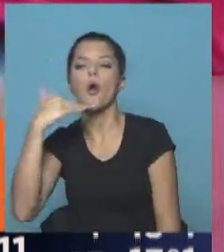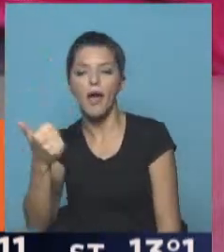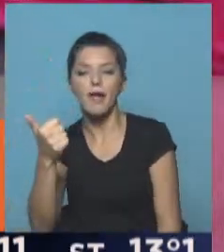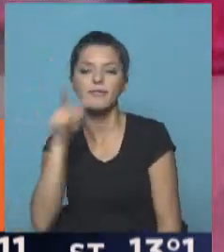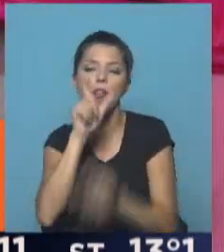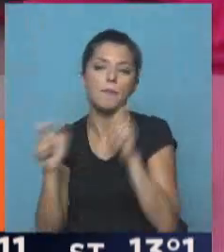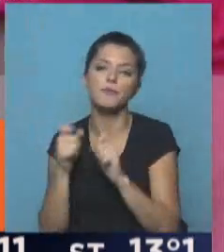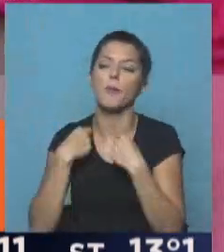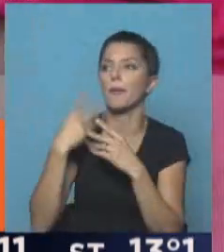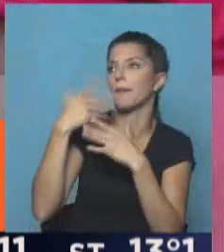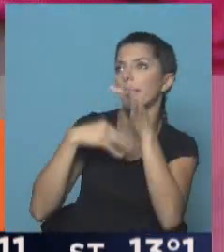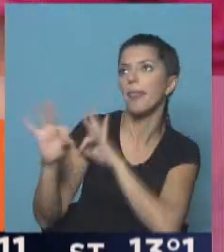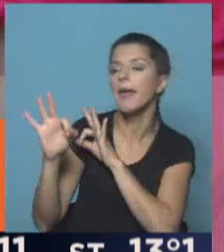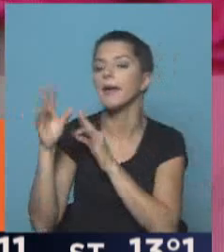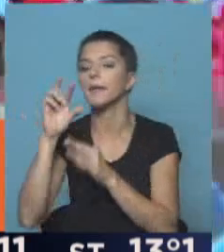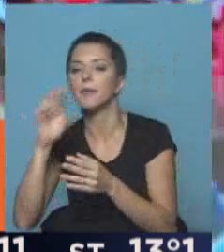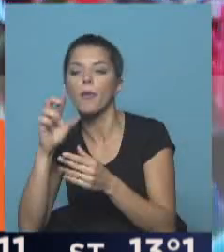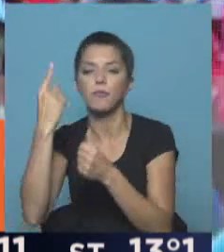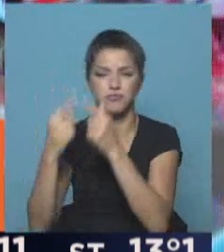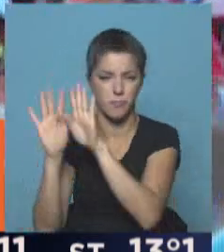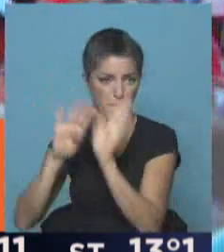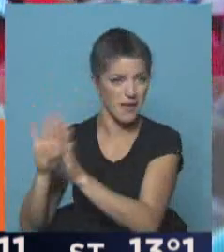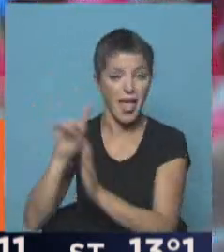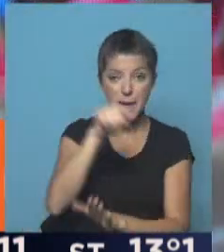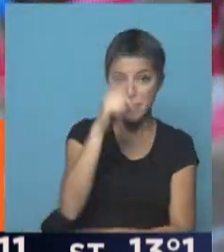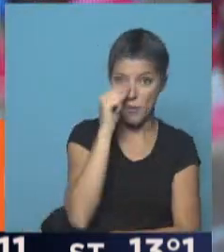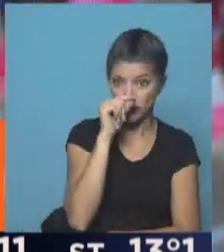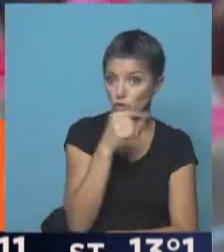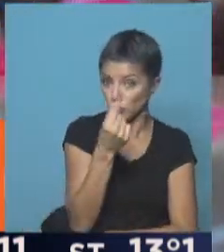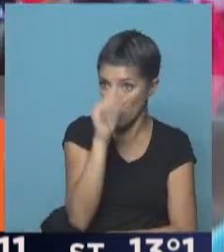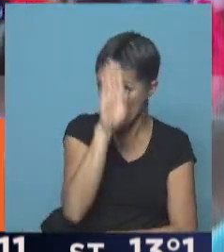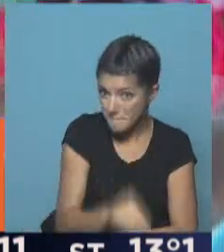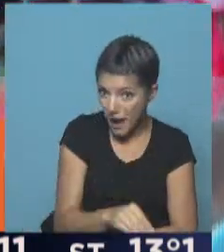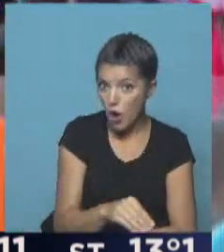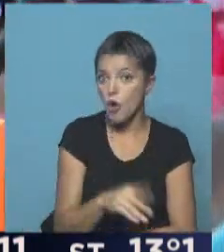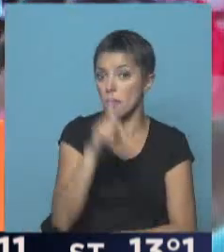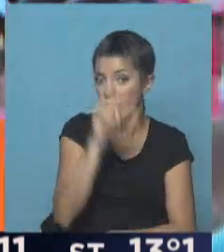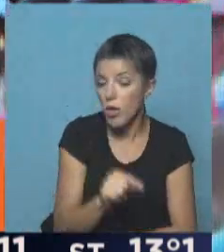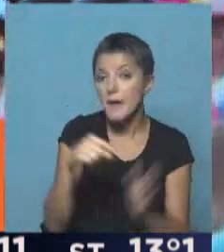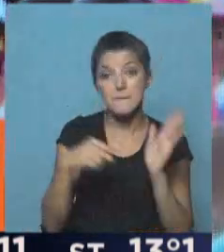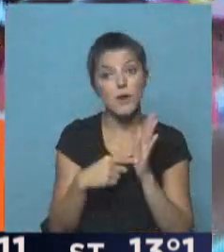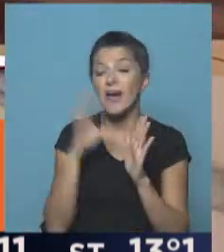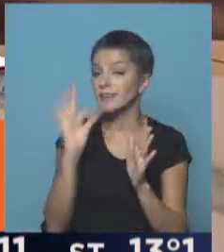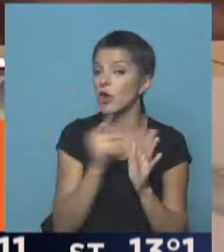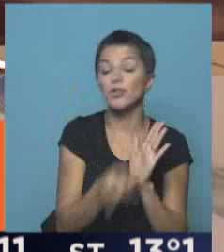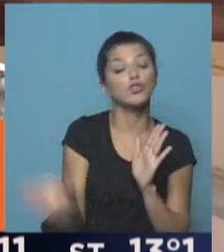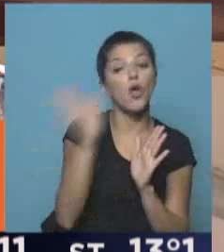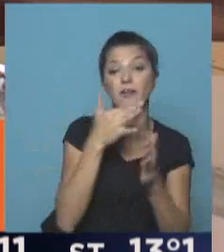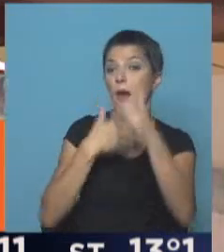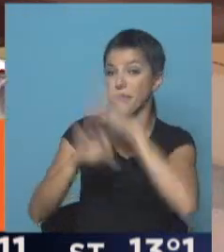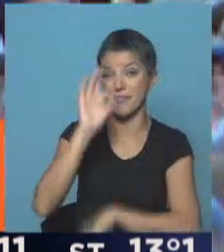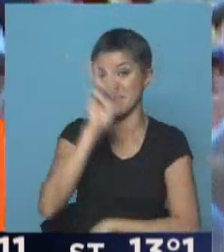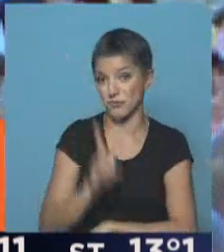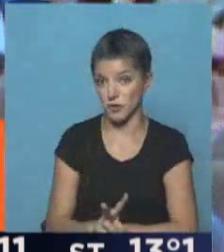pueden liquidar, no liquidar, te especulan, etcétera. El petróleo entra, por más que sea bajo el precio, es un flujo permanente de recursos que entra todos los días al Estado venezolano. Por eso